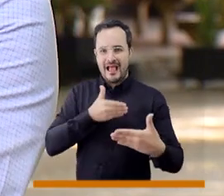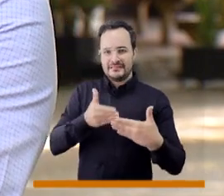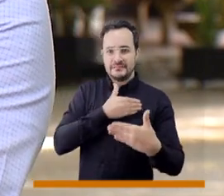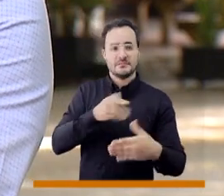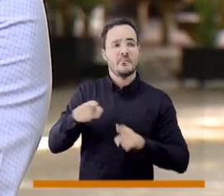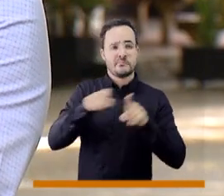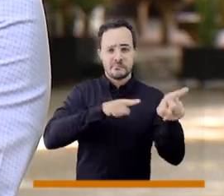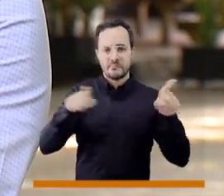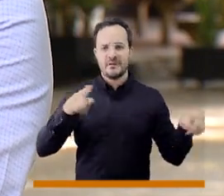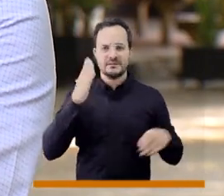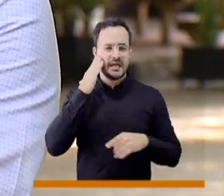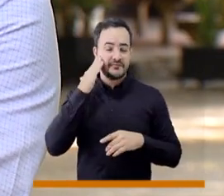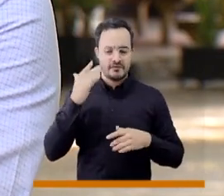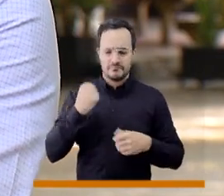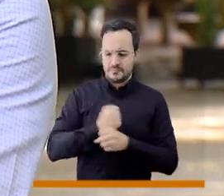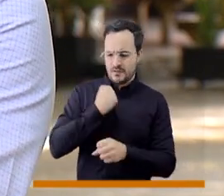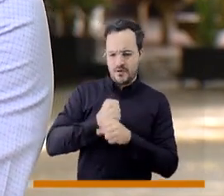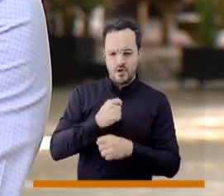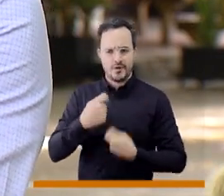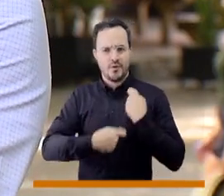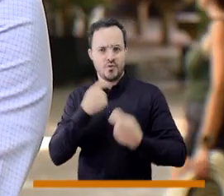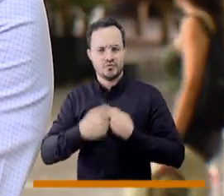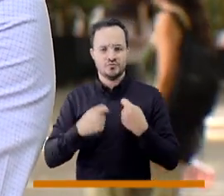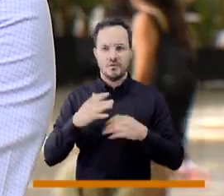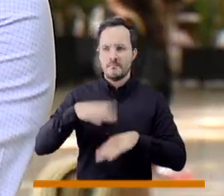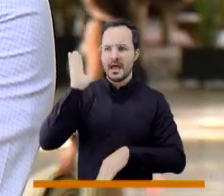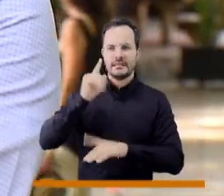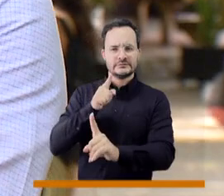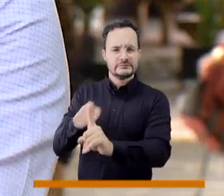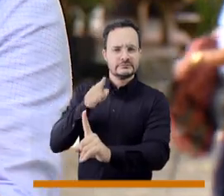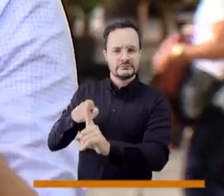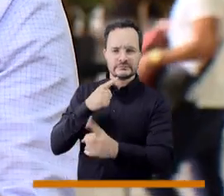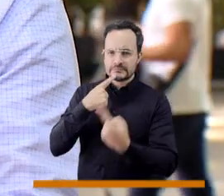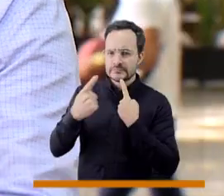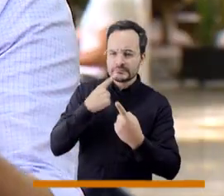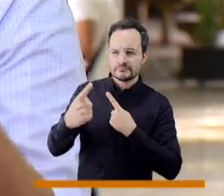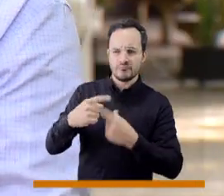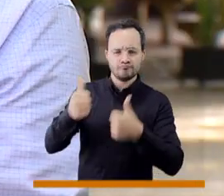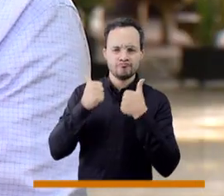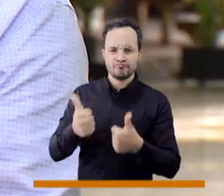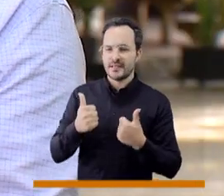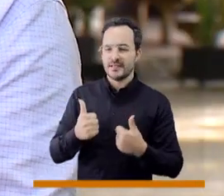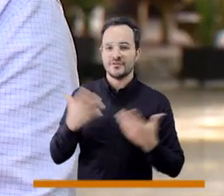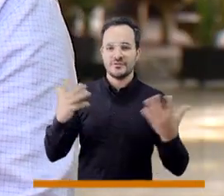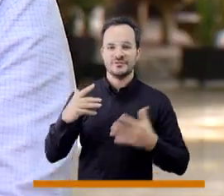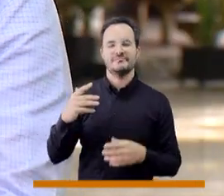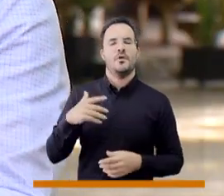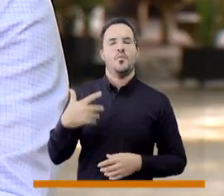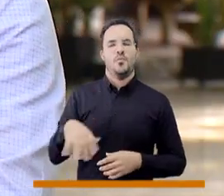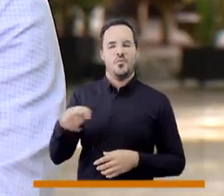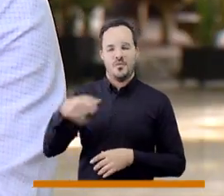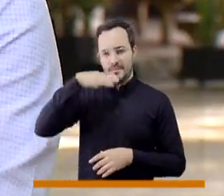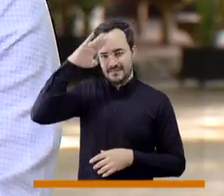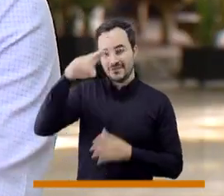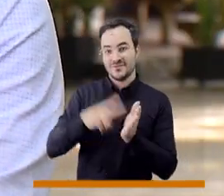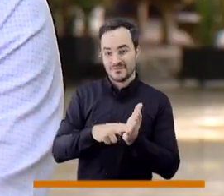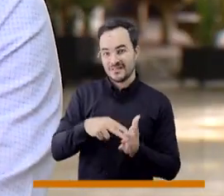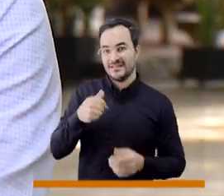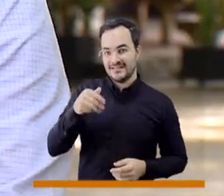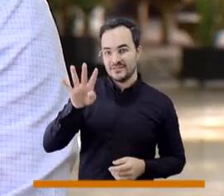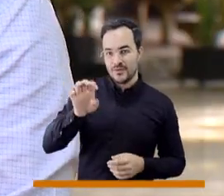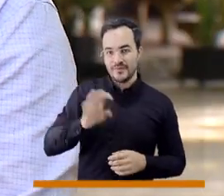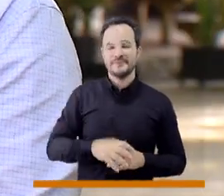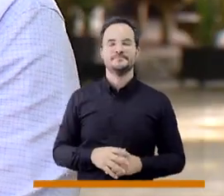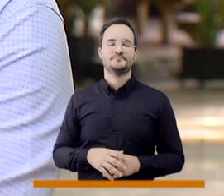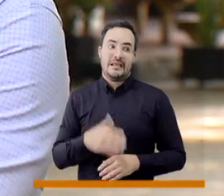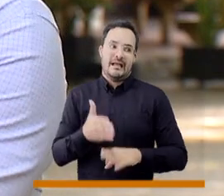el año 2019, antes de la pandemia, como mejor destino de turismo corporativo de Latinoamérica, gracias a ese acuerdo que presenté en 2012. Pero también